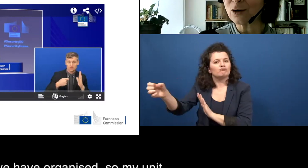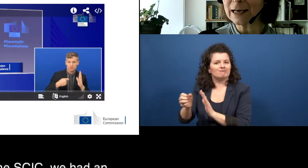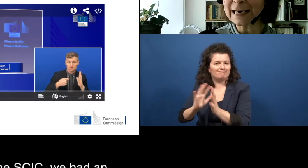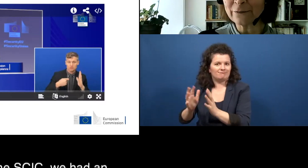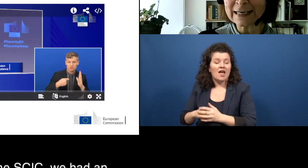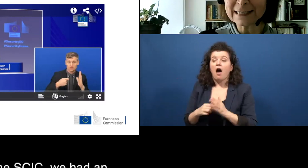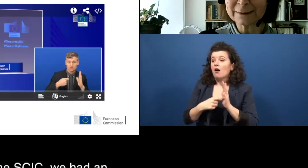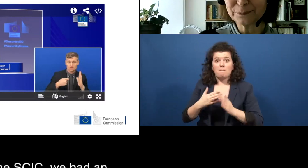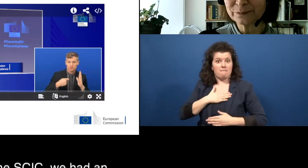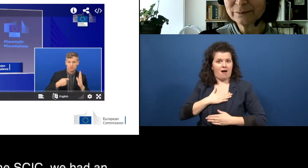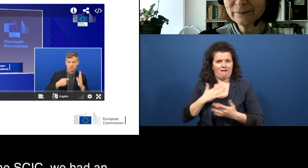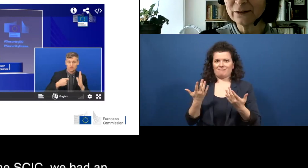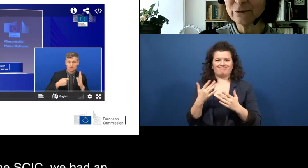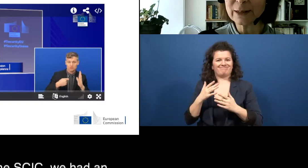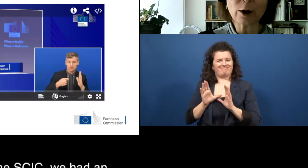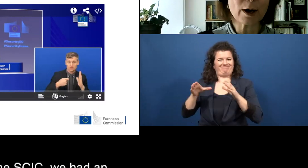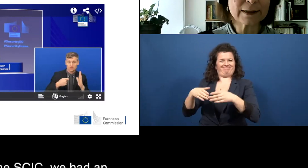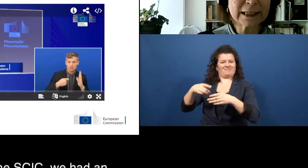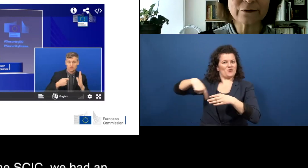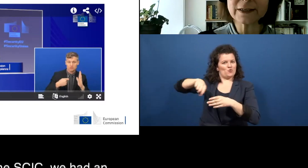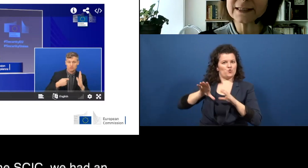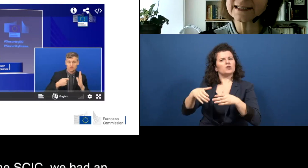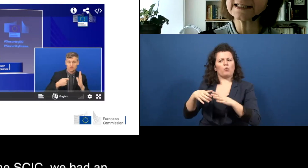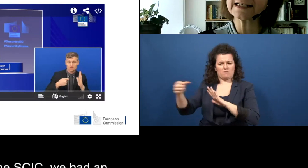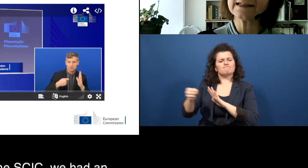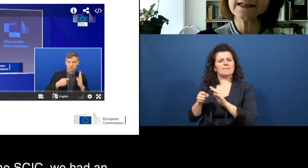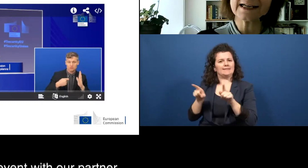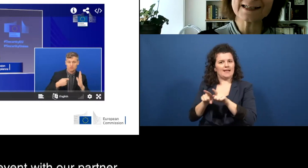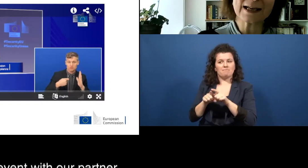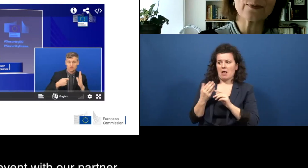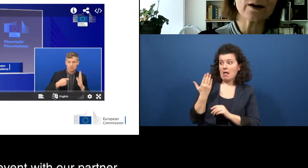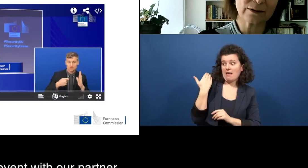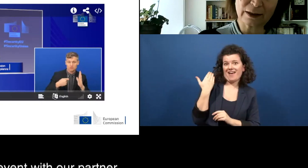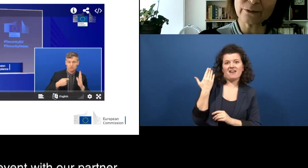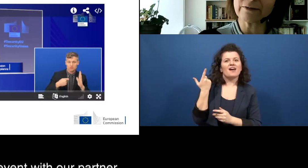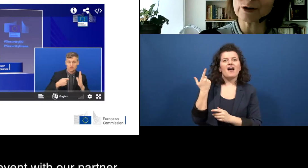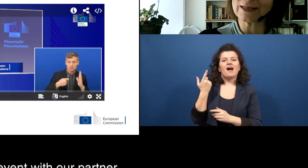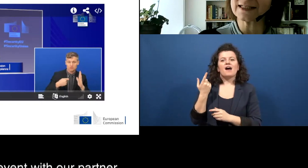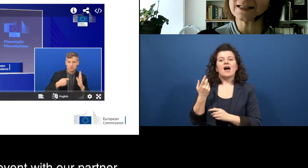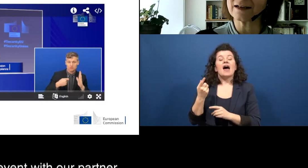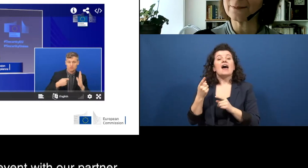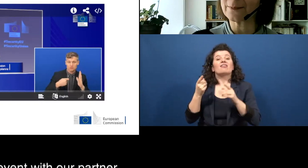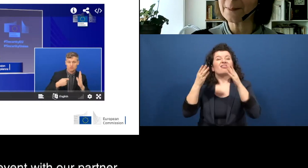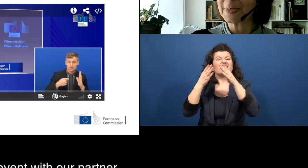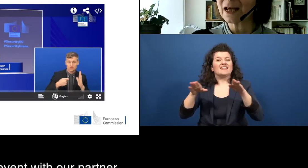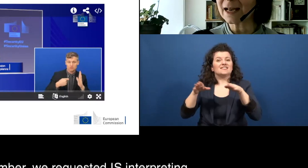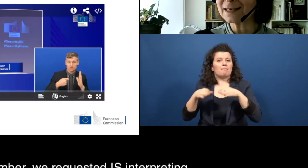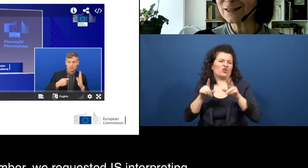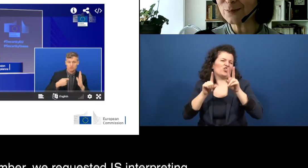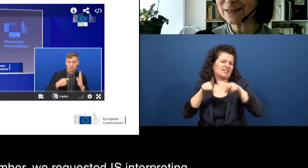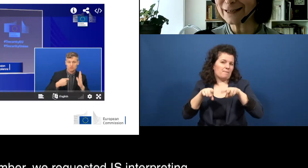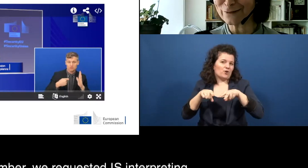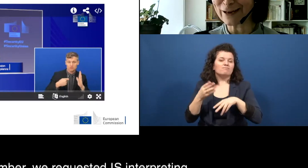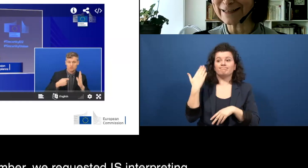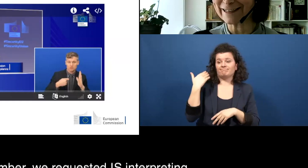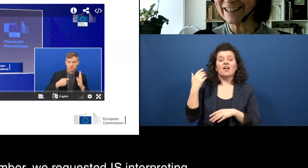otras cosas. Nosotros en SCIC, en mi unidad, tuvimos un evento con varias universidades en diciembre, en